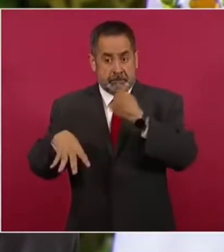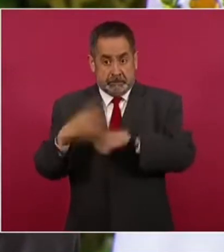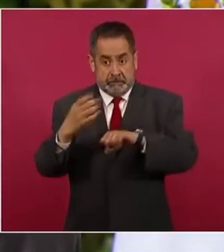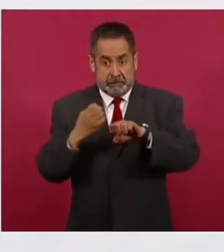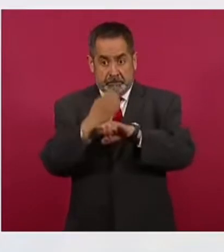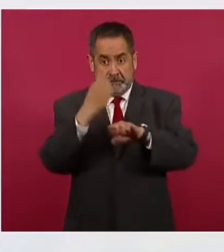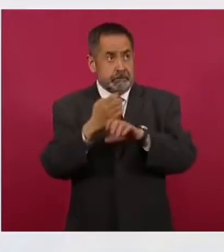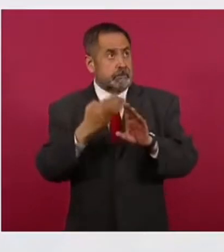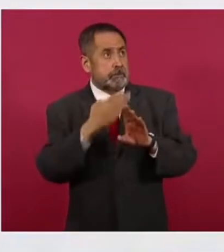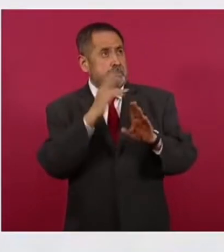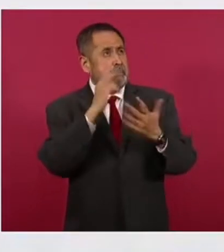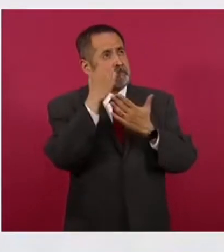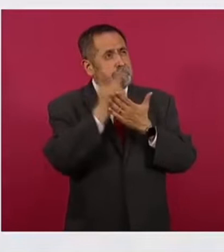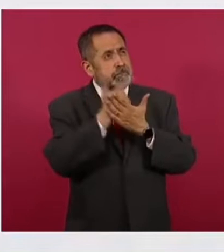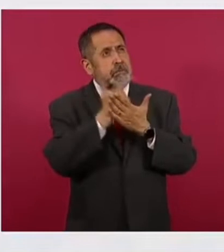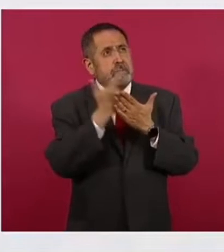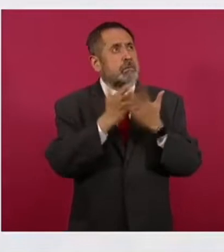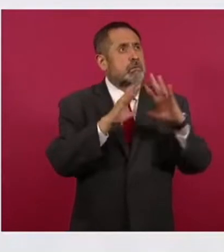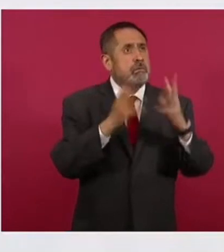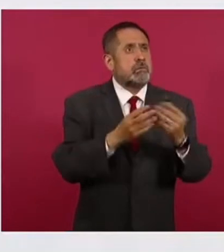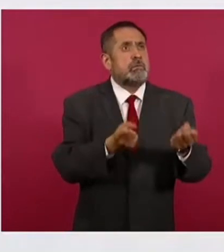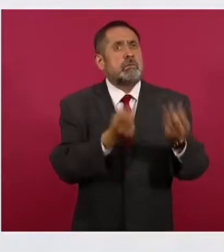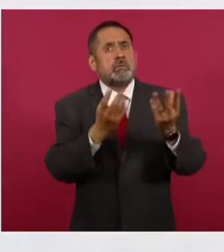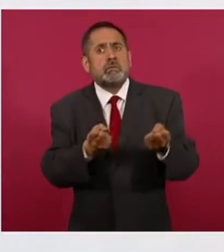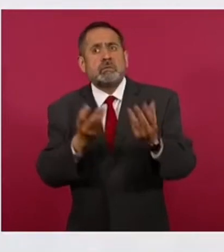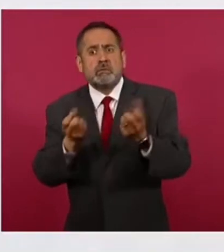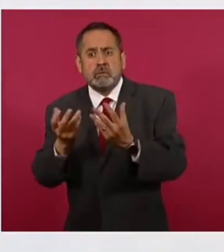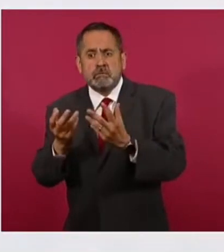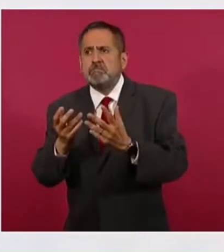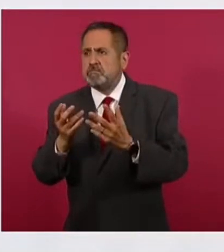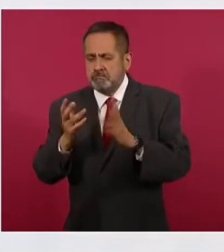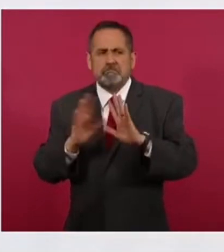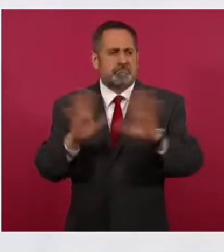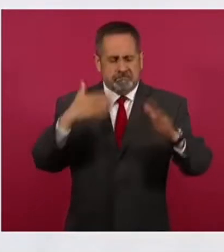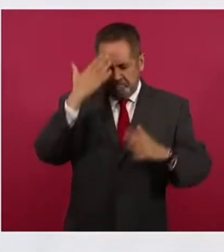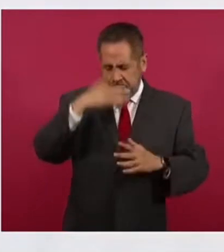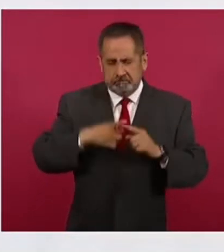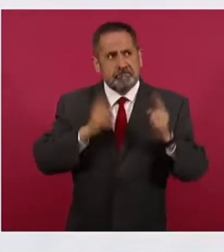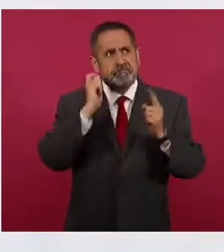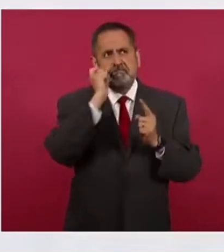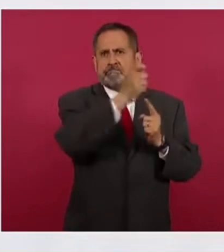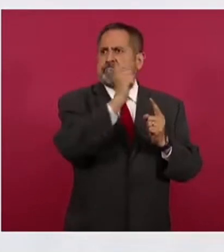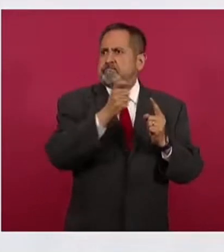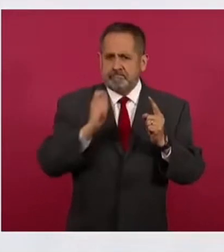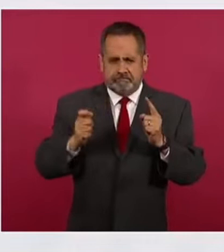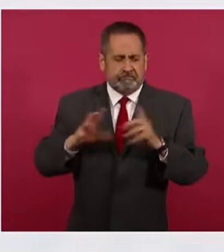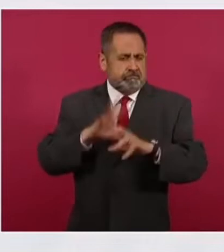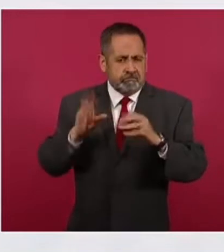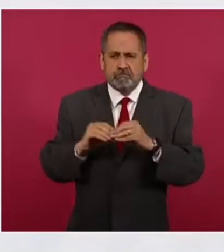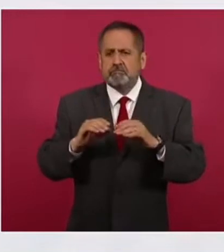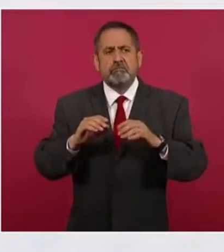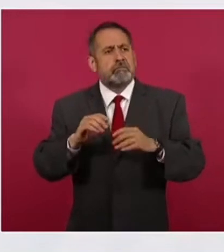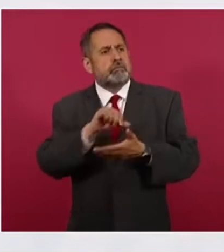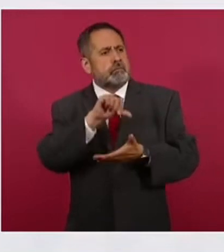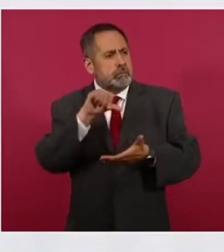estados, así podemos saber exactamente qué se necesita en cada centro de salud, comunidad,